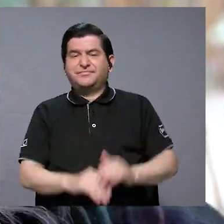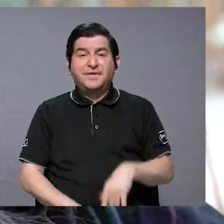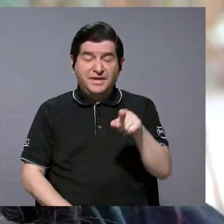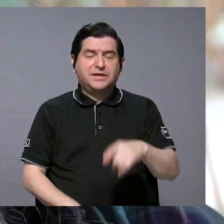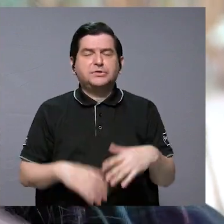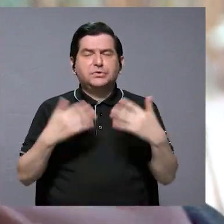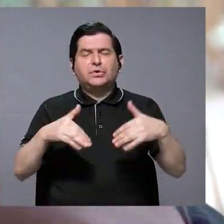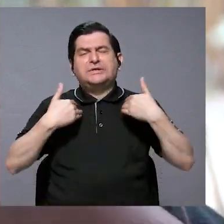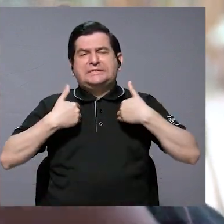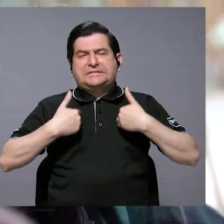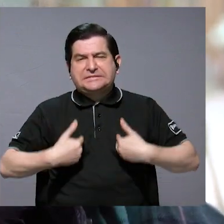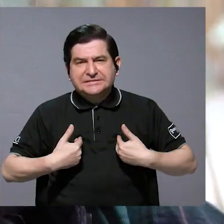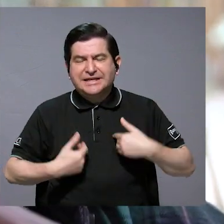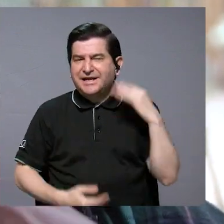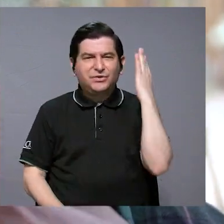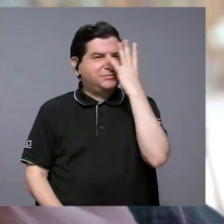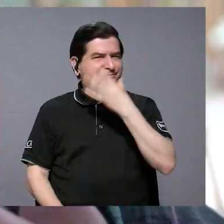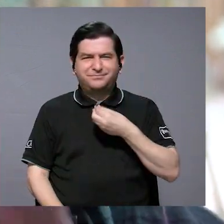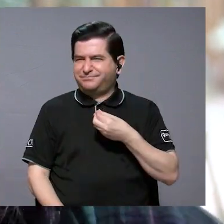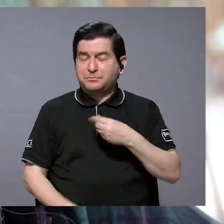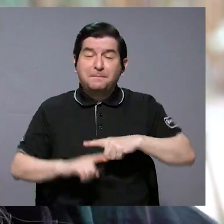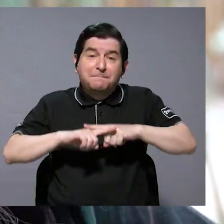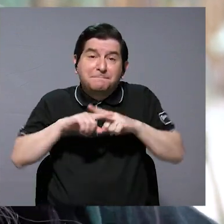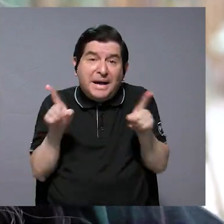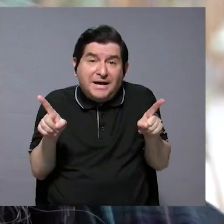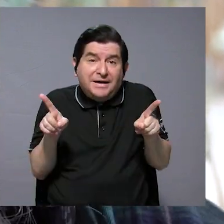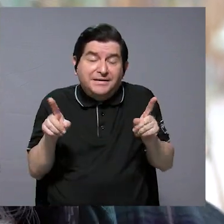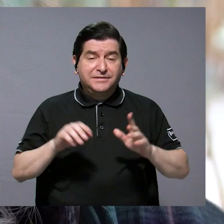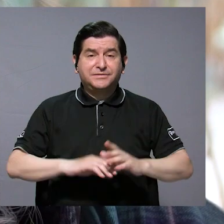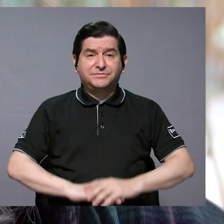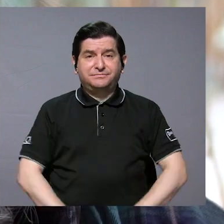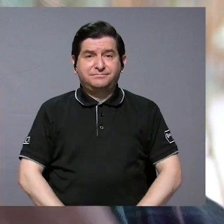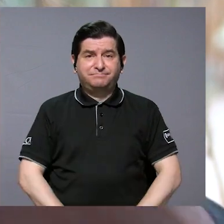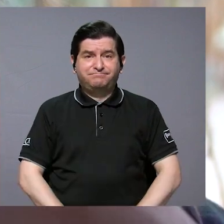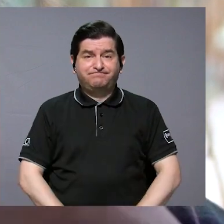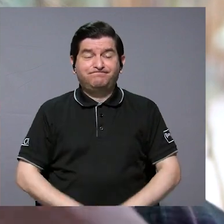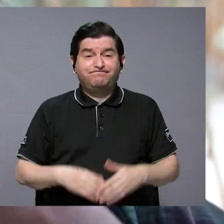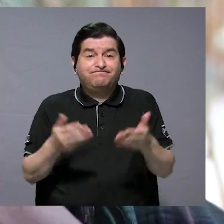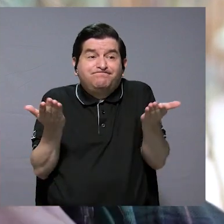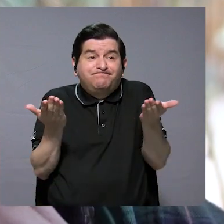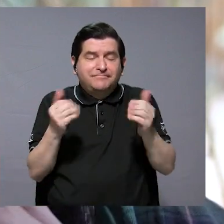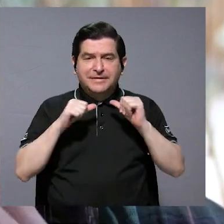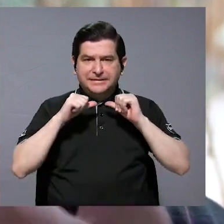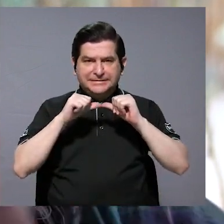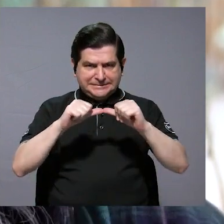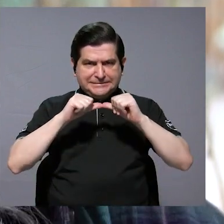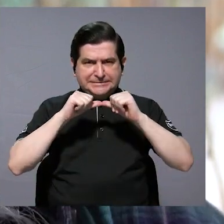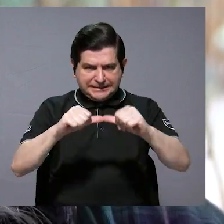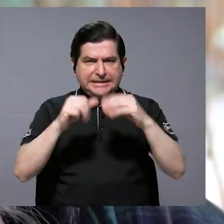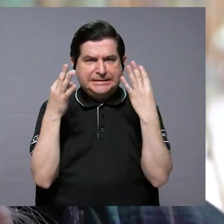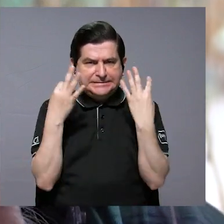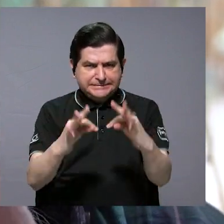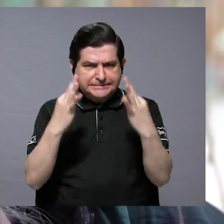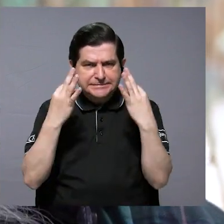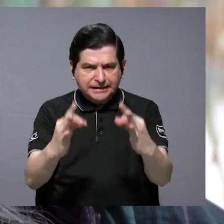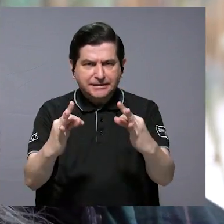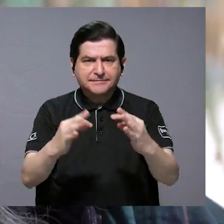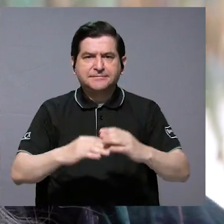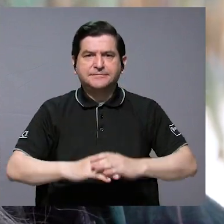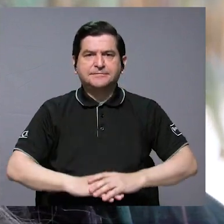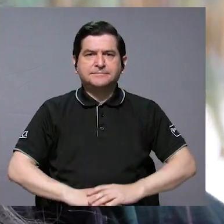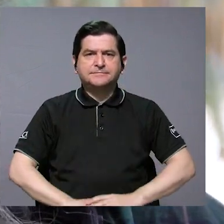y eso es pesado y no es lindo, pero ahí estoy y tengo que